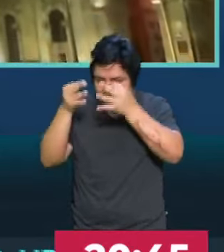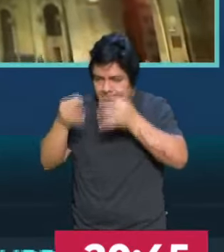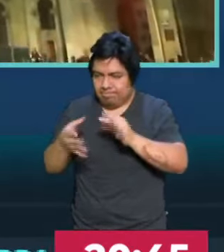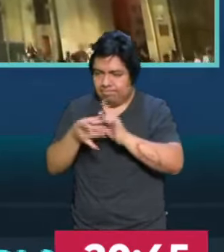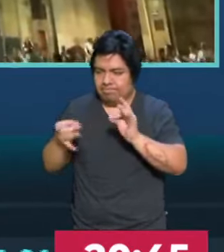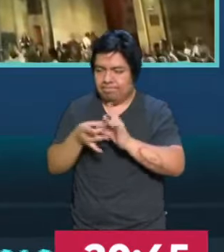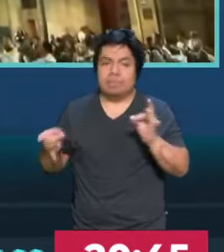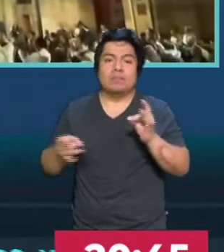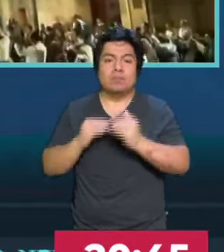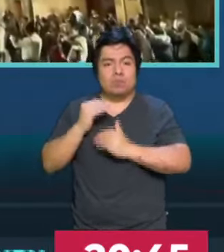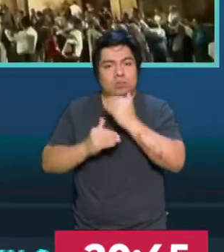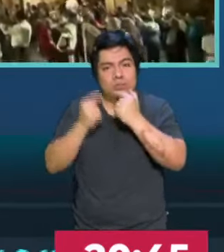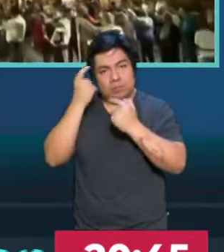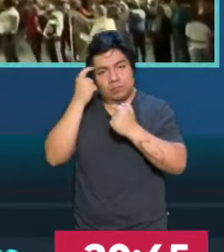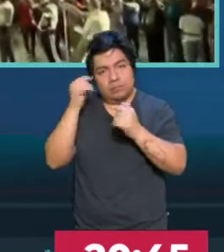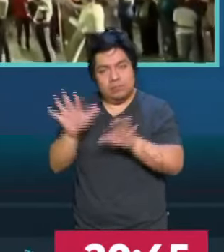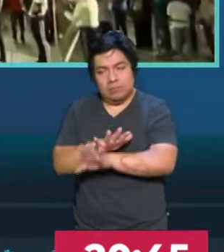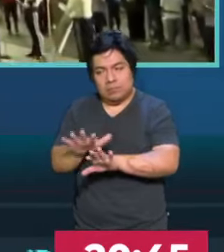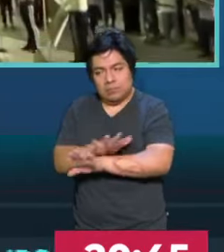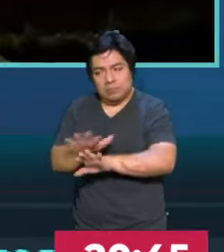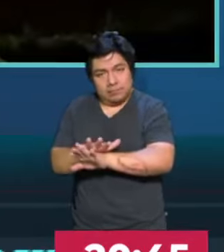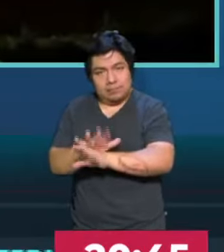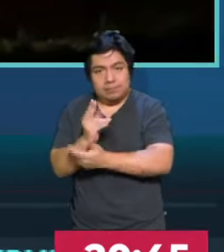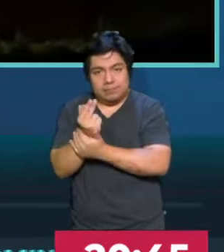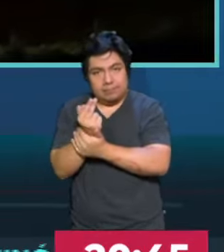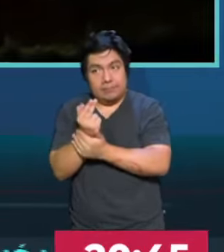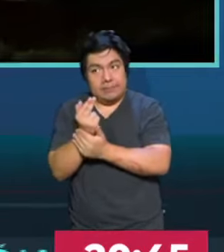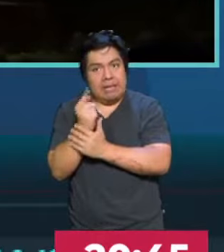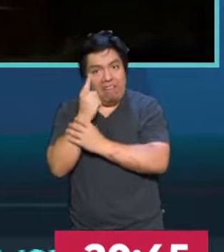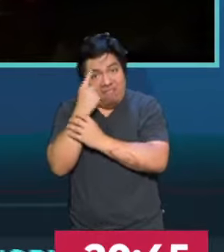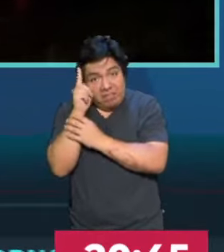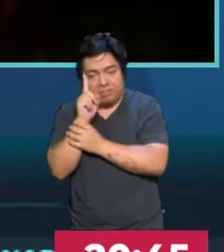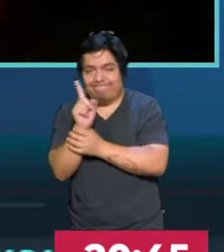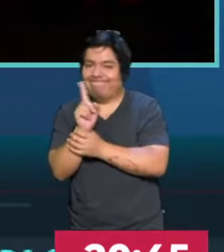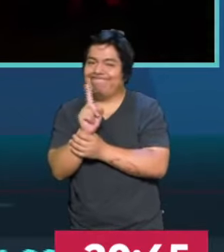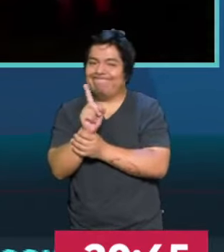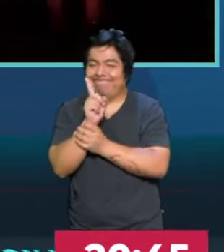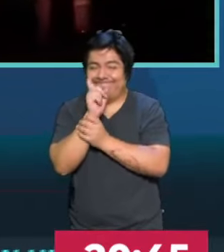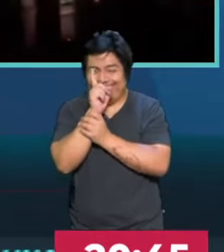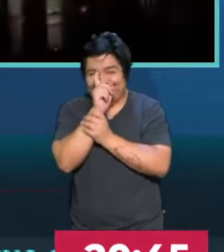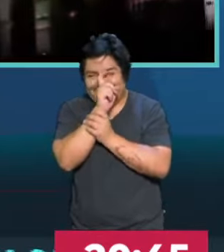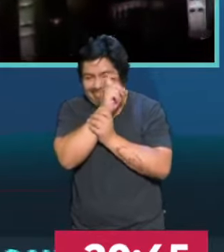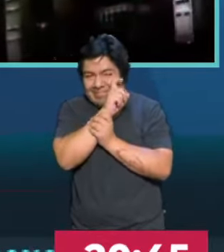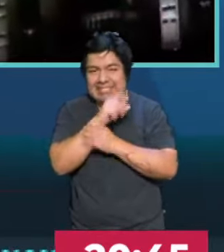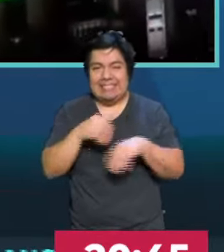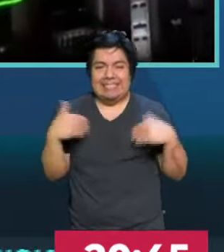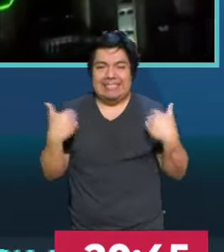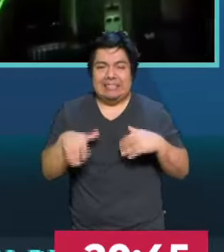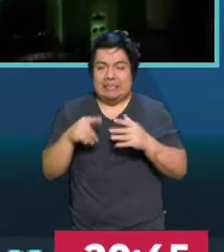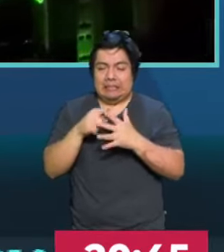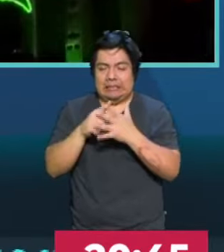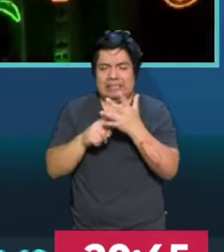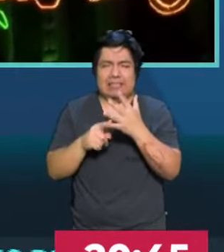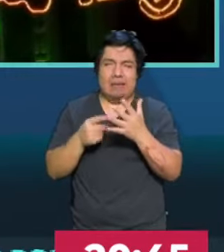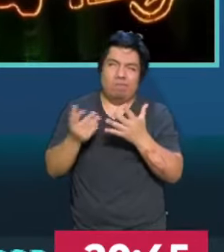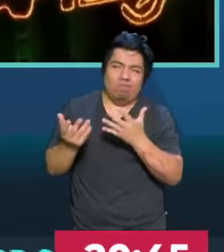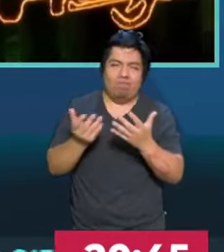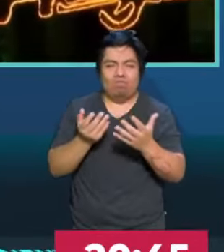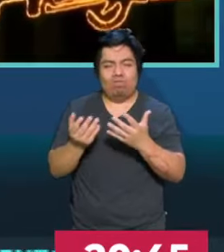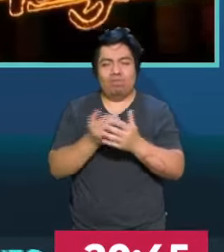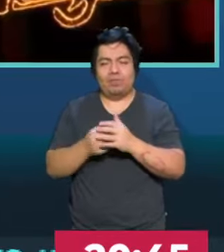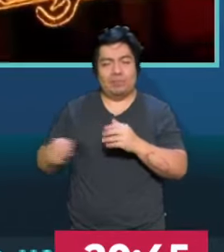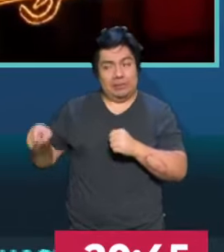y empezar a cambiar esa tónica, lo cual no solo no ha sido fácil, sino que además ha habido un